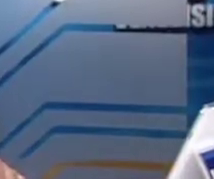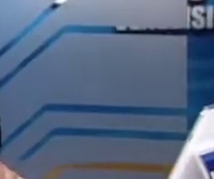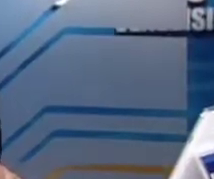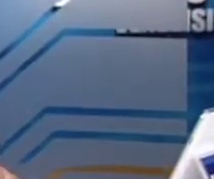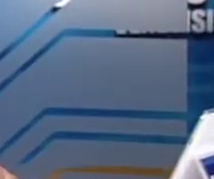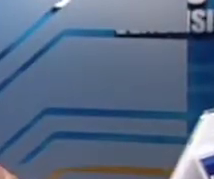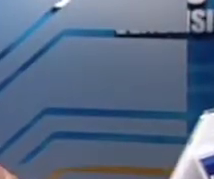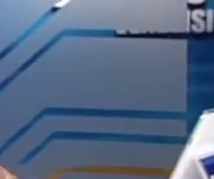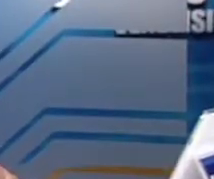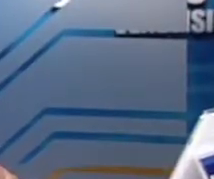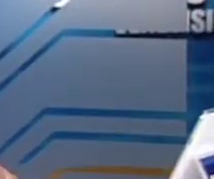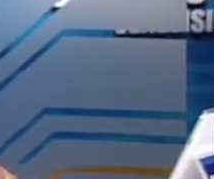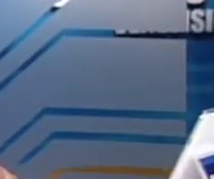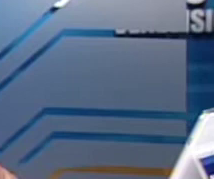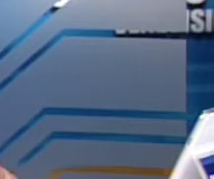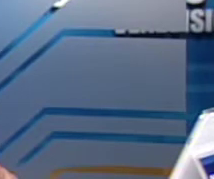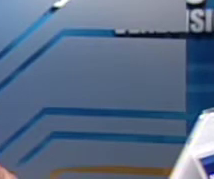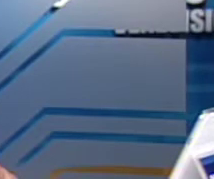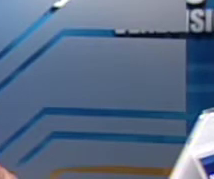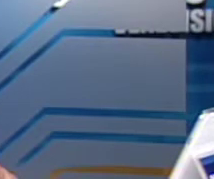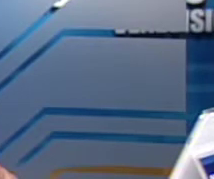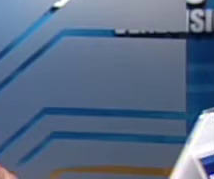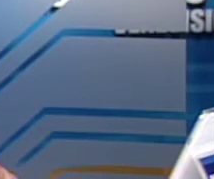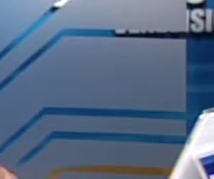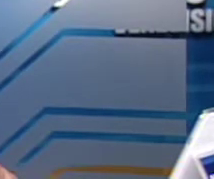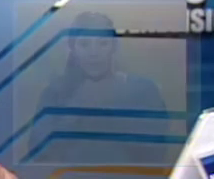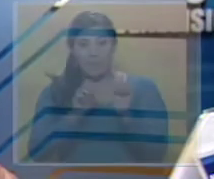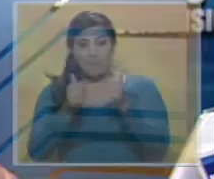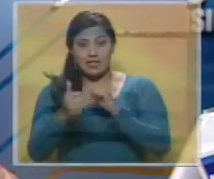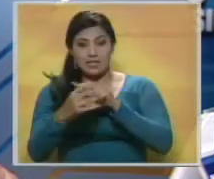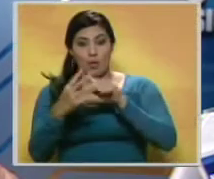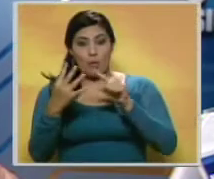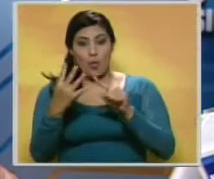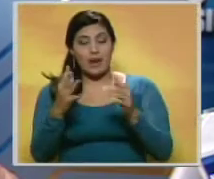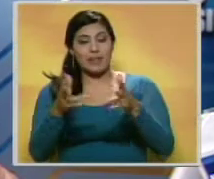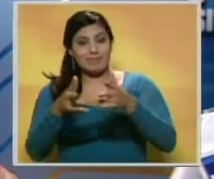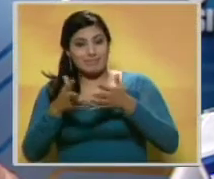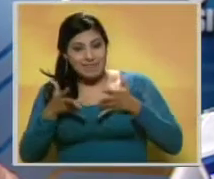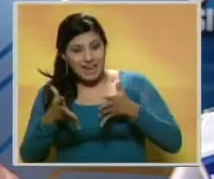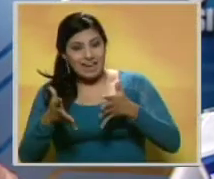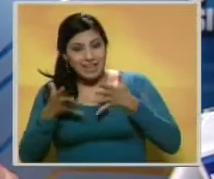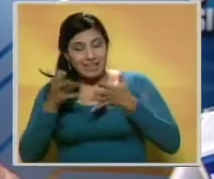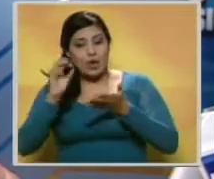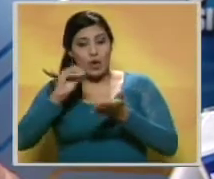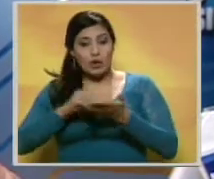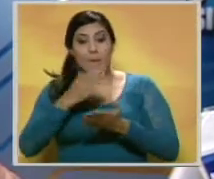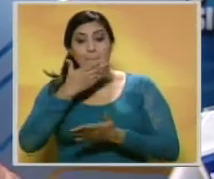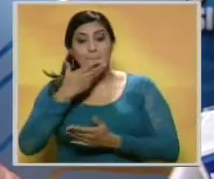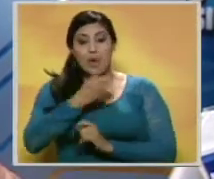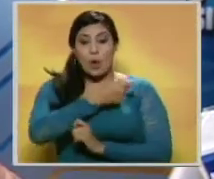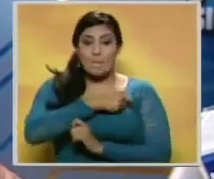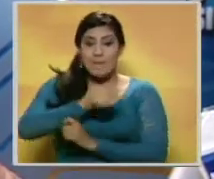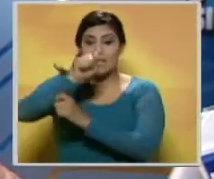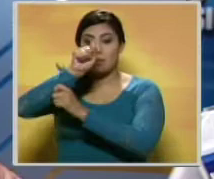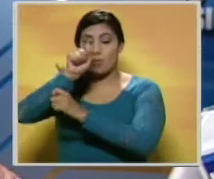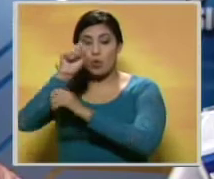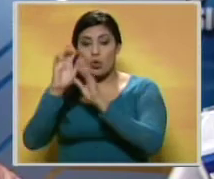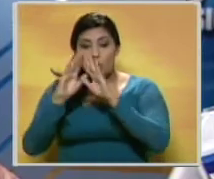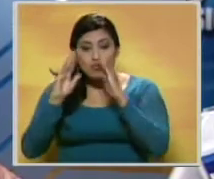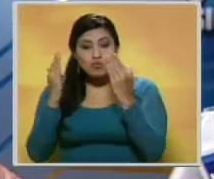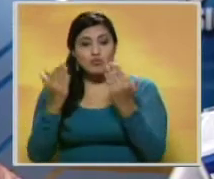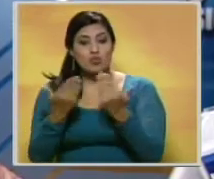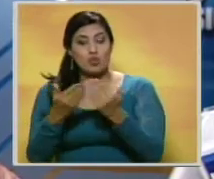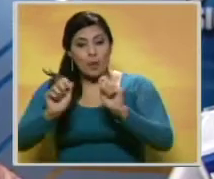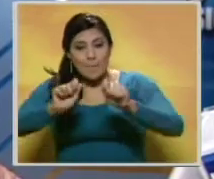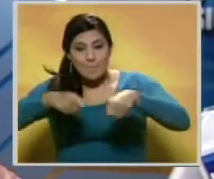Bueno, mi doble tocayo, Eduardo Rodríguez, alcanzó su cuarta victoria de la presente temporada del mejor béisbol del mundo en el triunfo de los